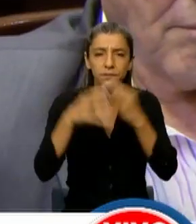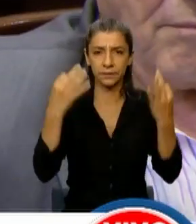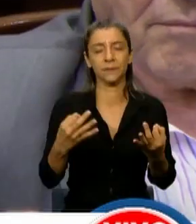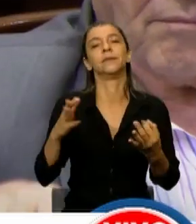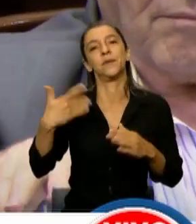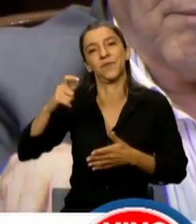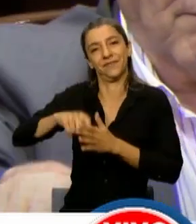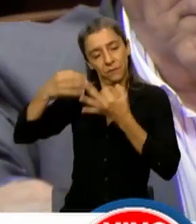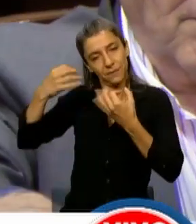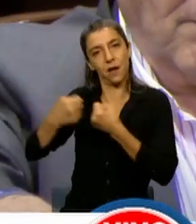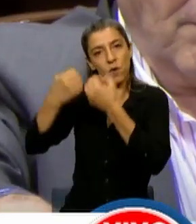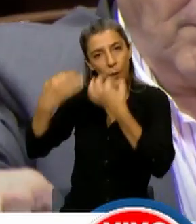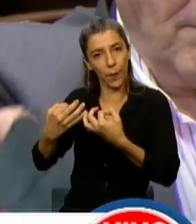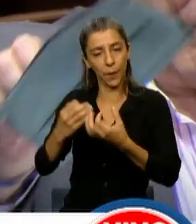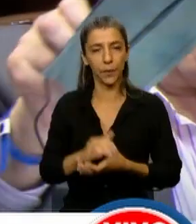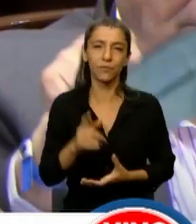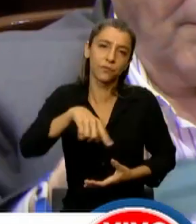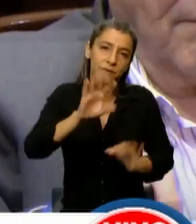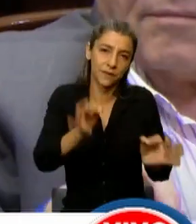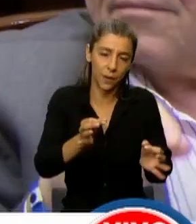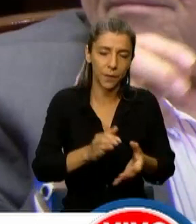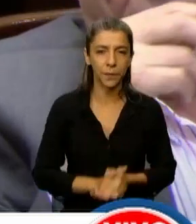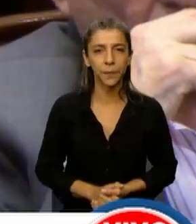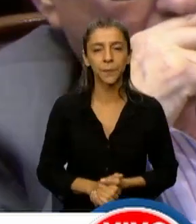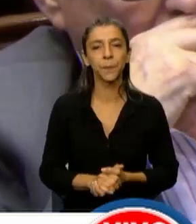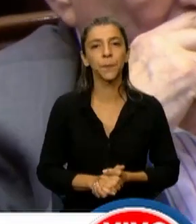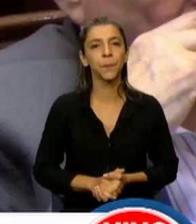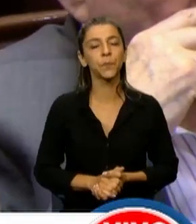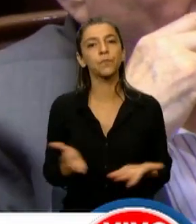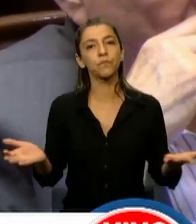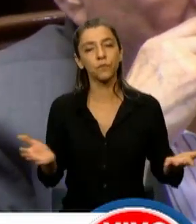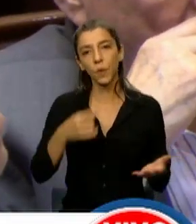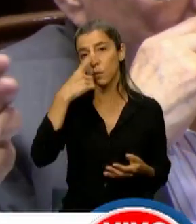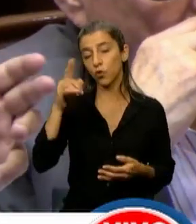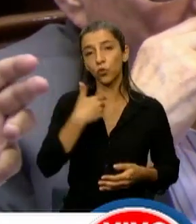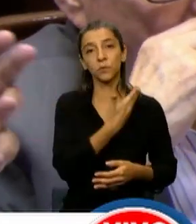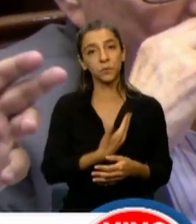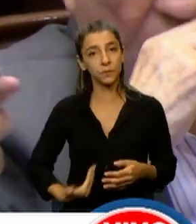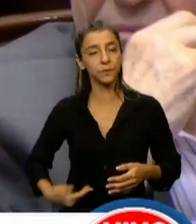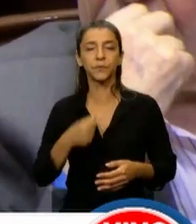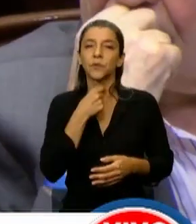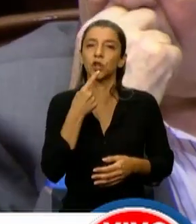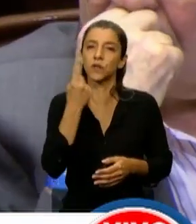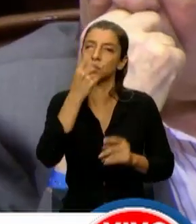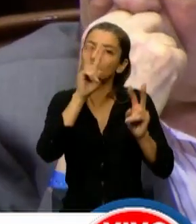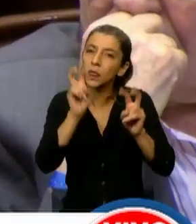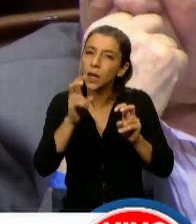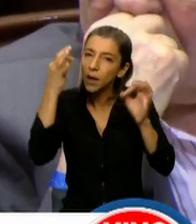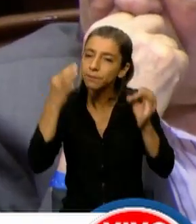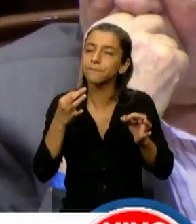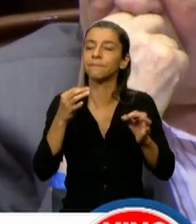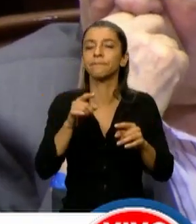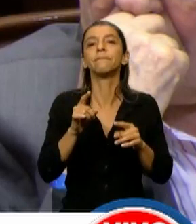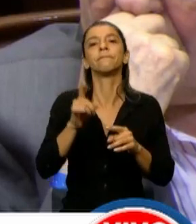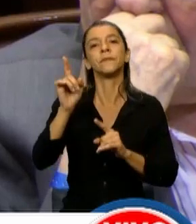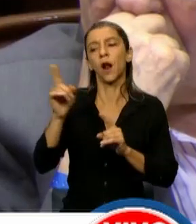especial. Al final, señor presidente, me voy a referir a un tema puntual que me han